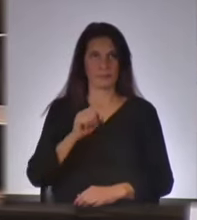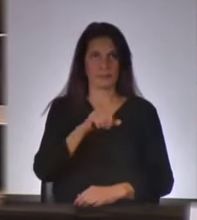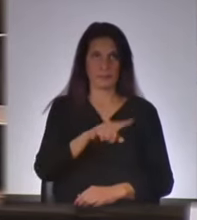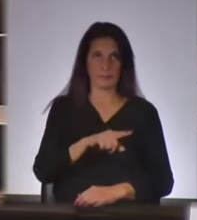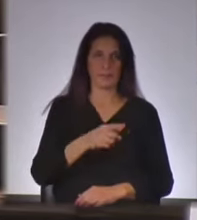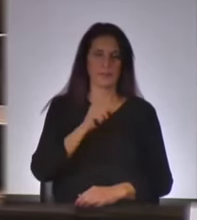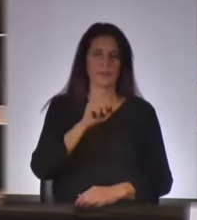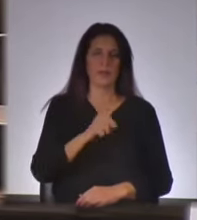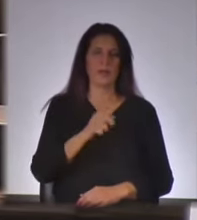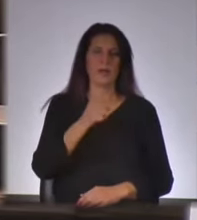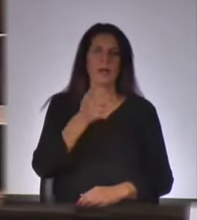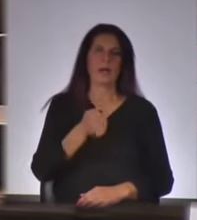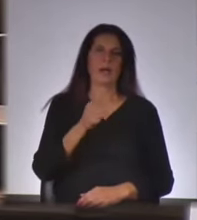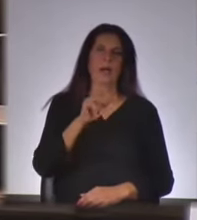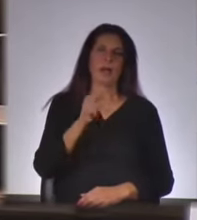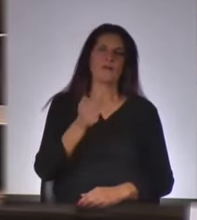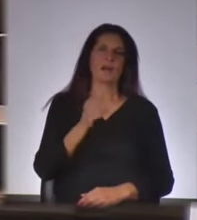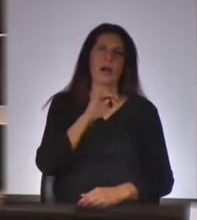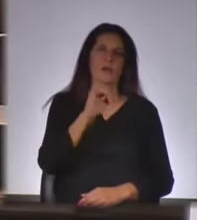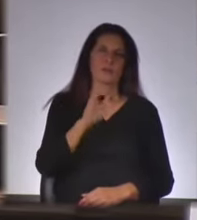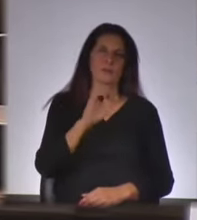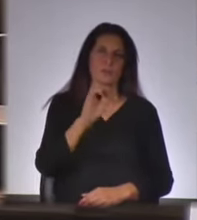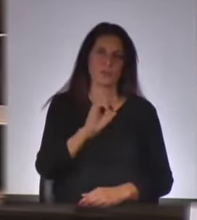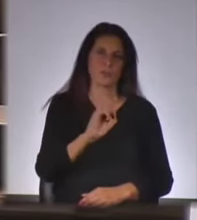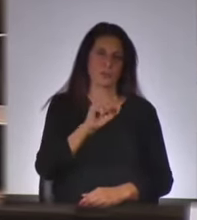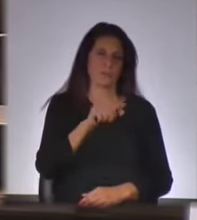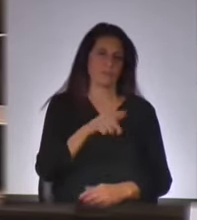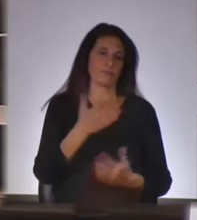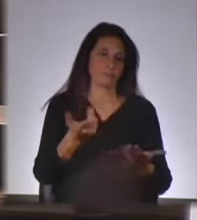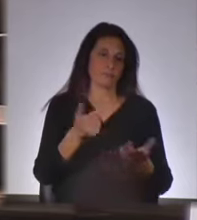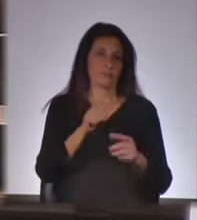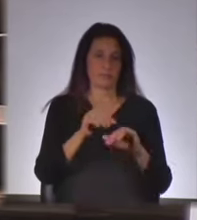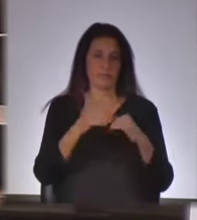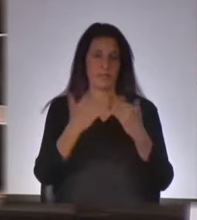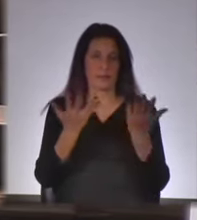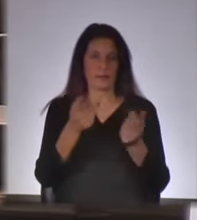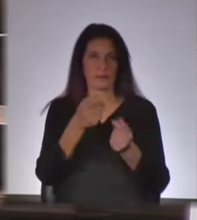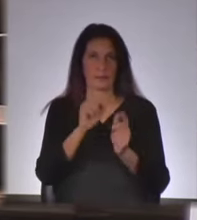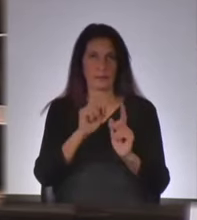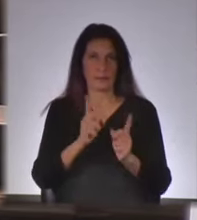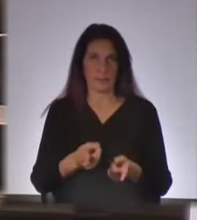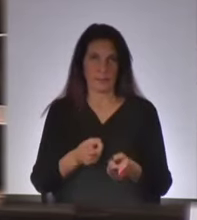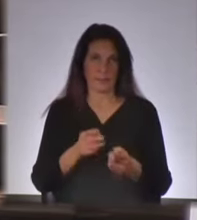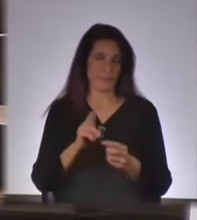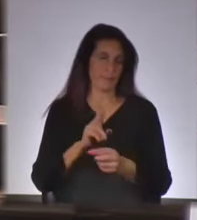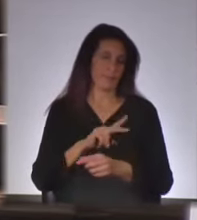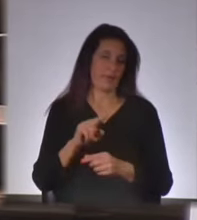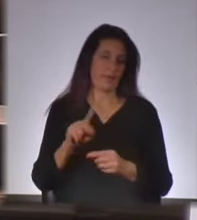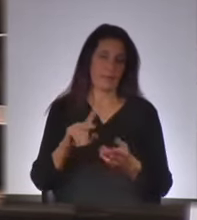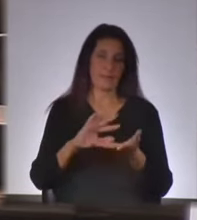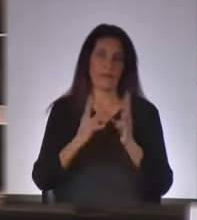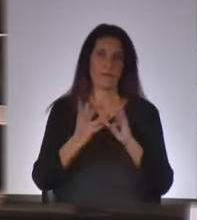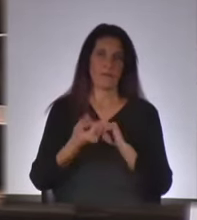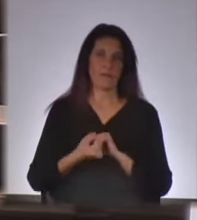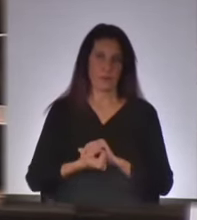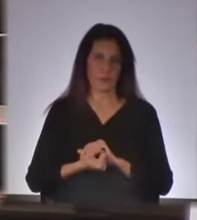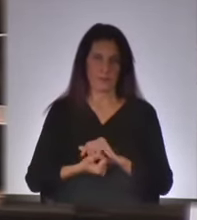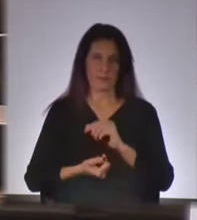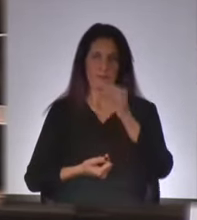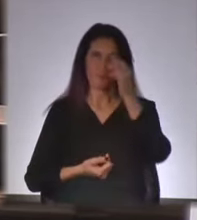niño gavazzo ante el tribunal de honor que jugó su conducta ponen de manifiesto el mismo tipo de lógica